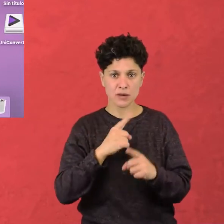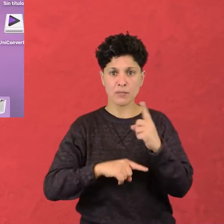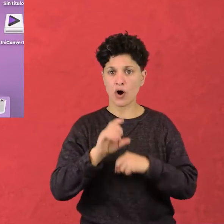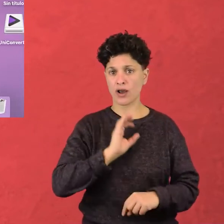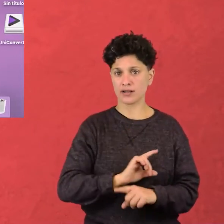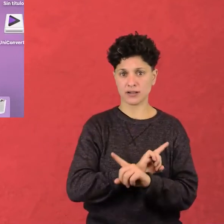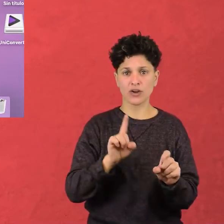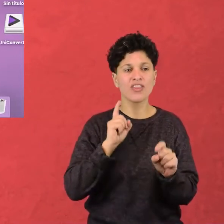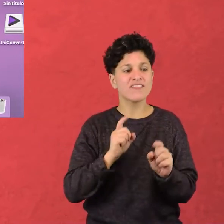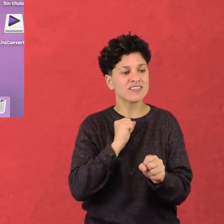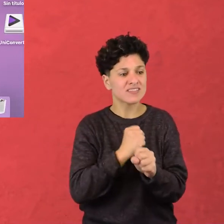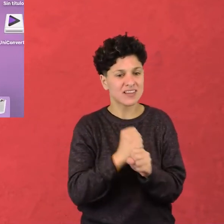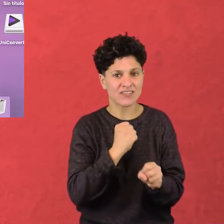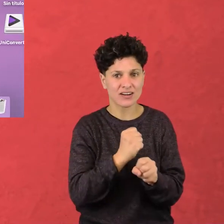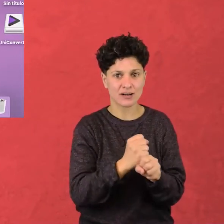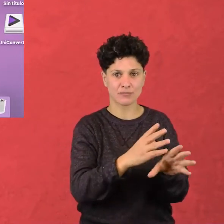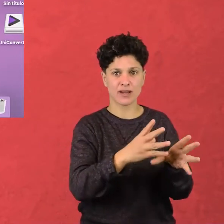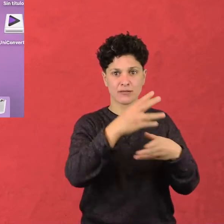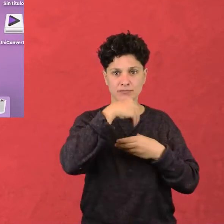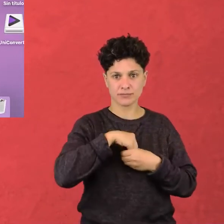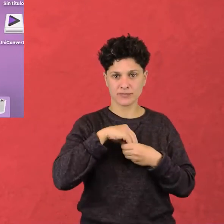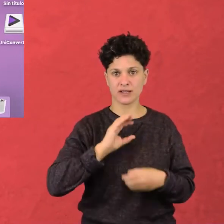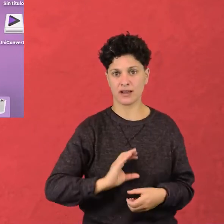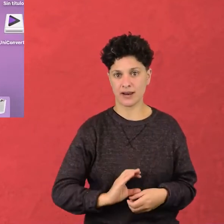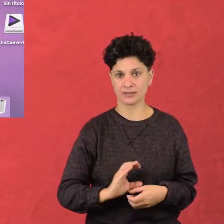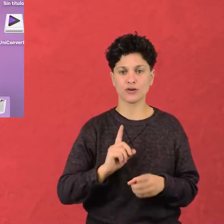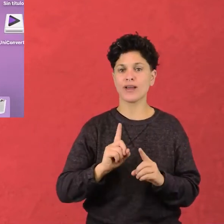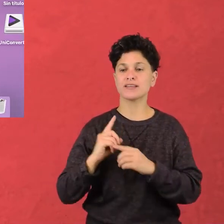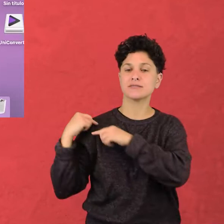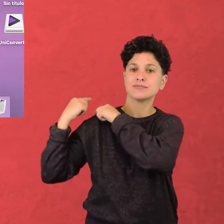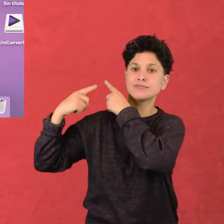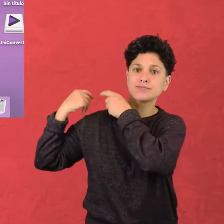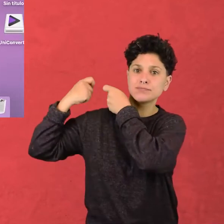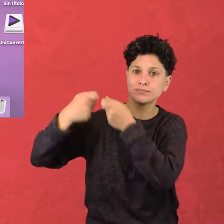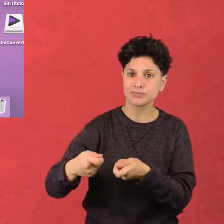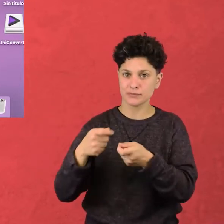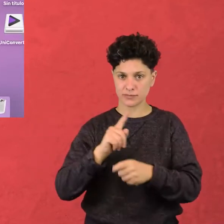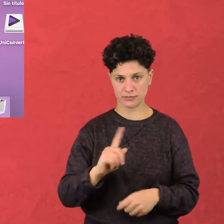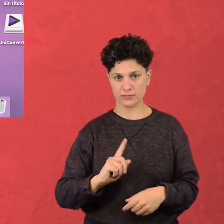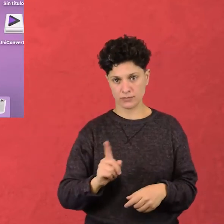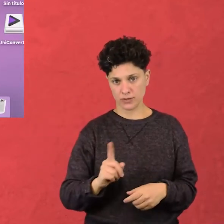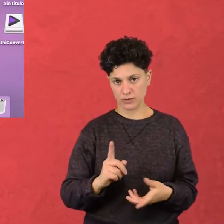tener talentos y temperamento, pero el carácter es algo en lo cual uno trabaja en sí mismo, no es algo